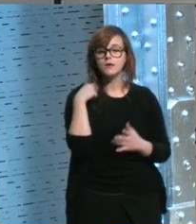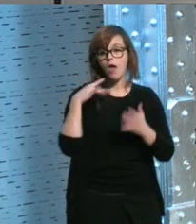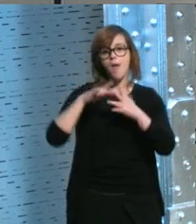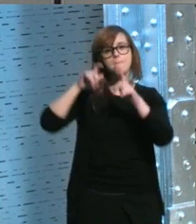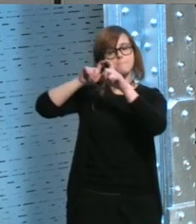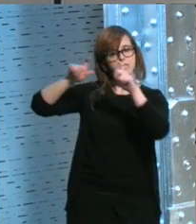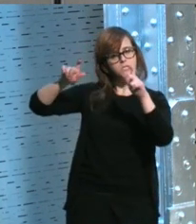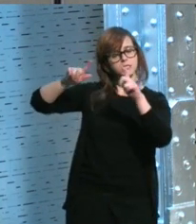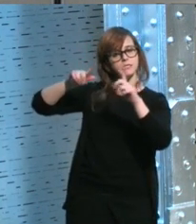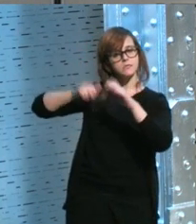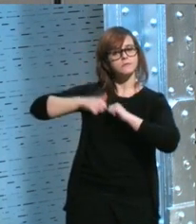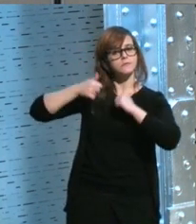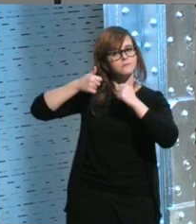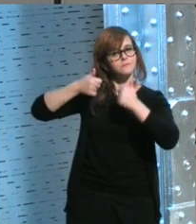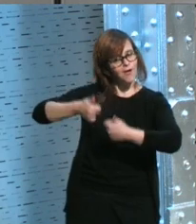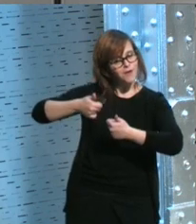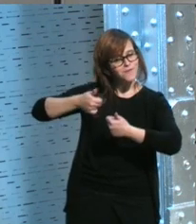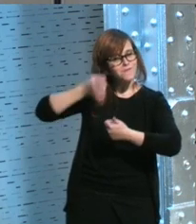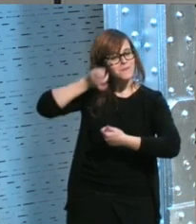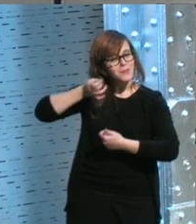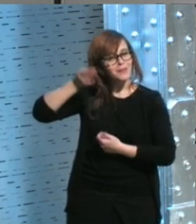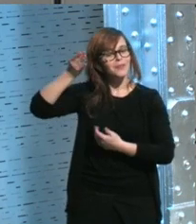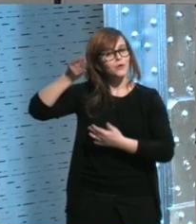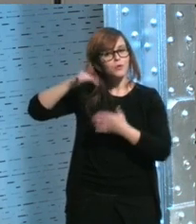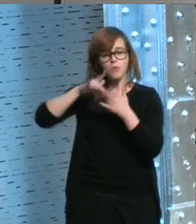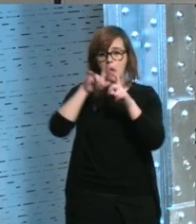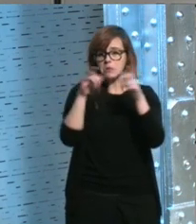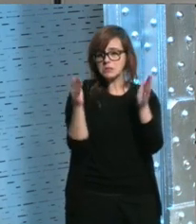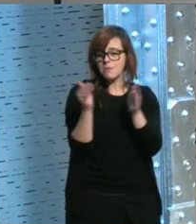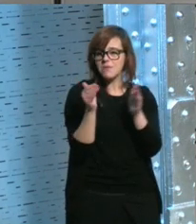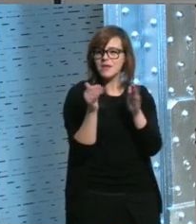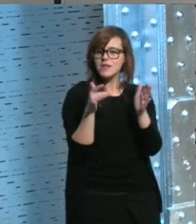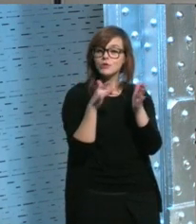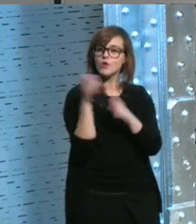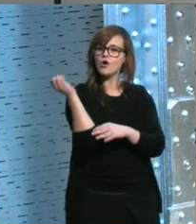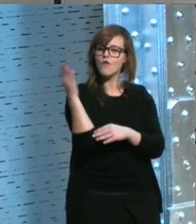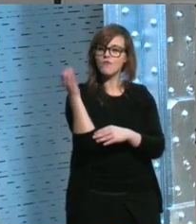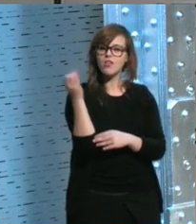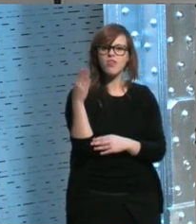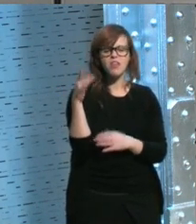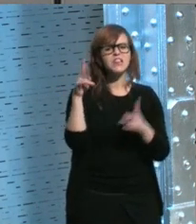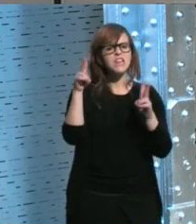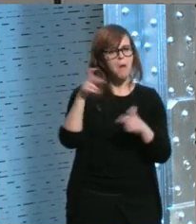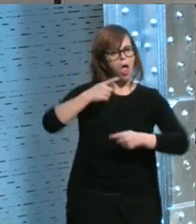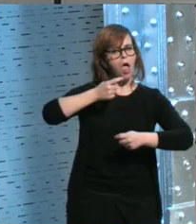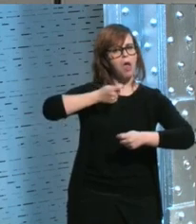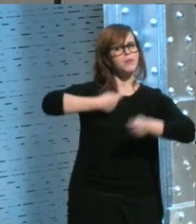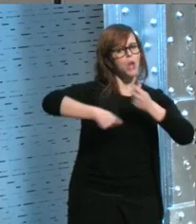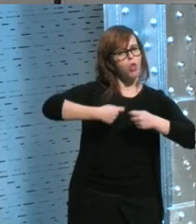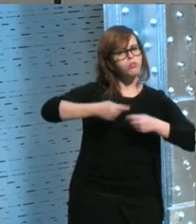empresario, emprendedor, con una pequeña empresa, en una conferencia de business